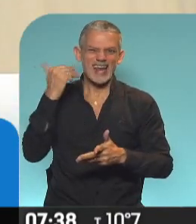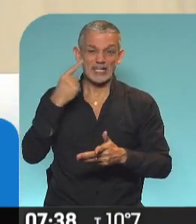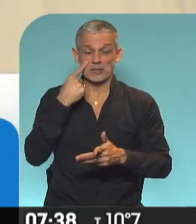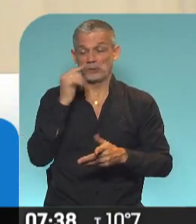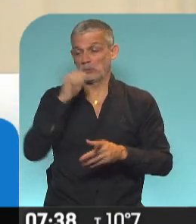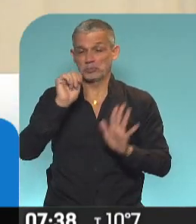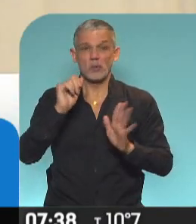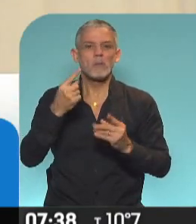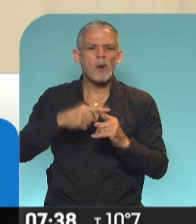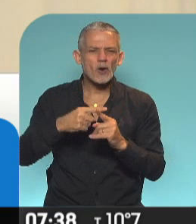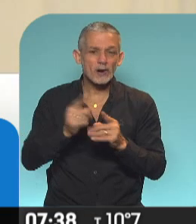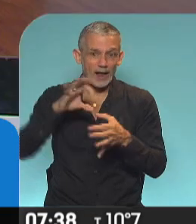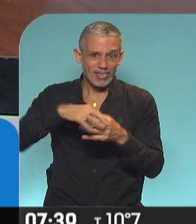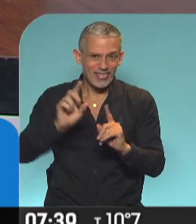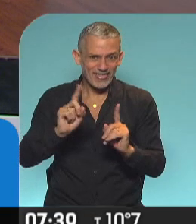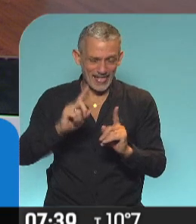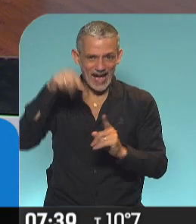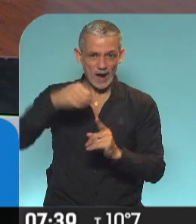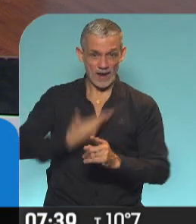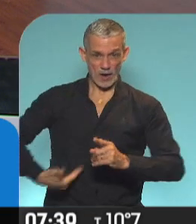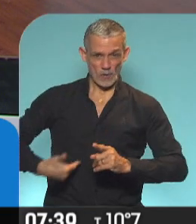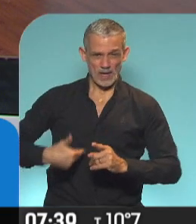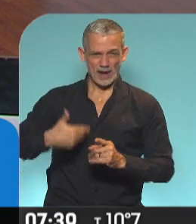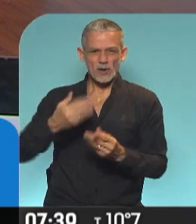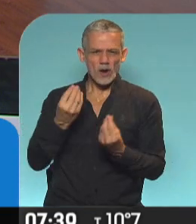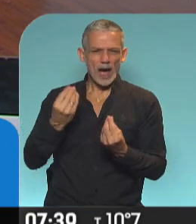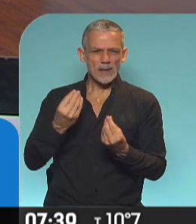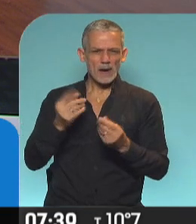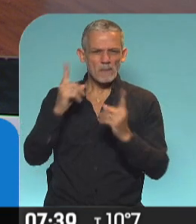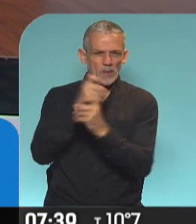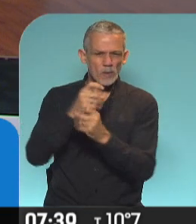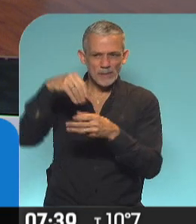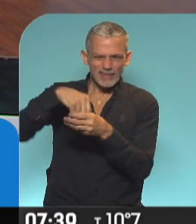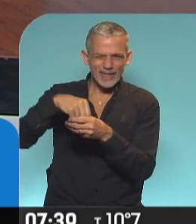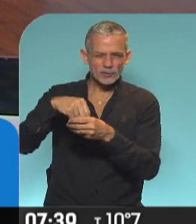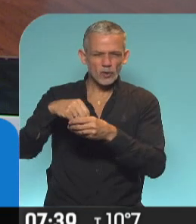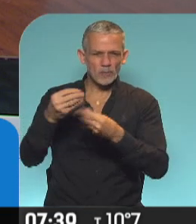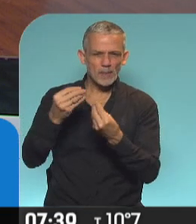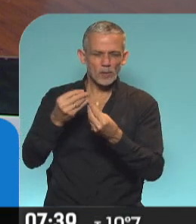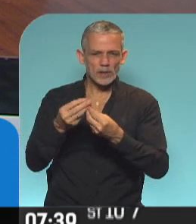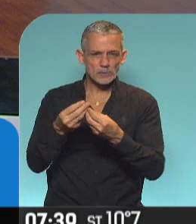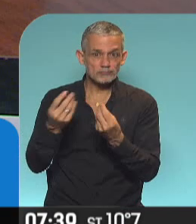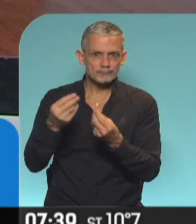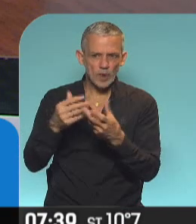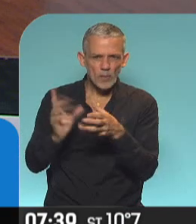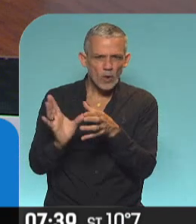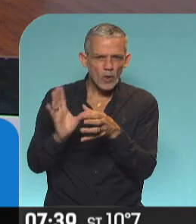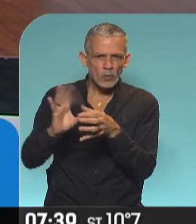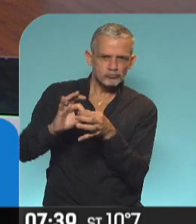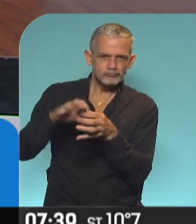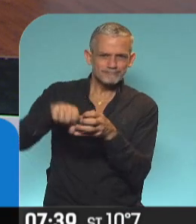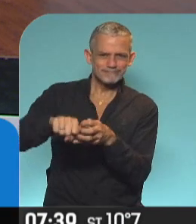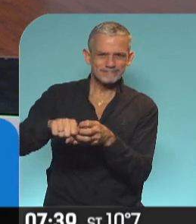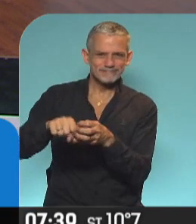desconoce desde hace muchos años. El gobierno de Netanyahu tenía algunos problemas dentro del gabinete, algunos problemas internos para concretar esta ola de anexiones, y